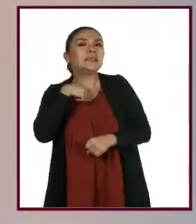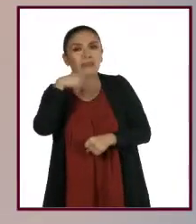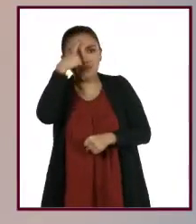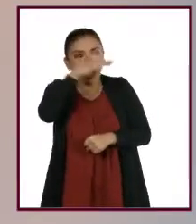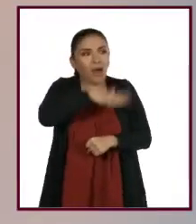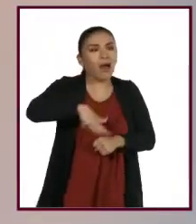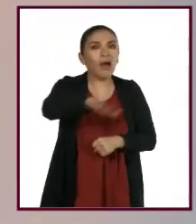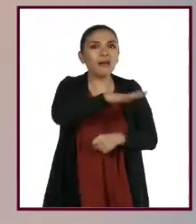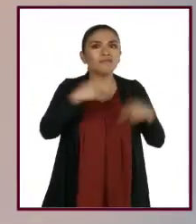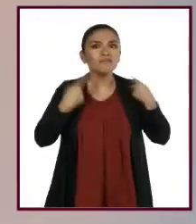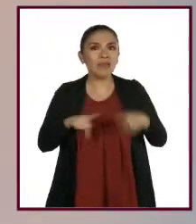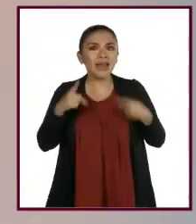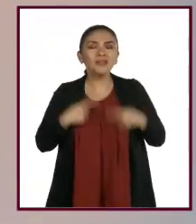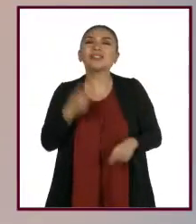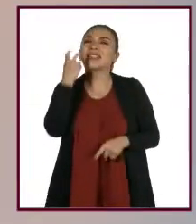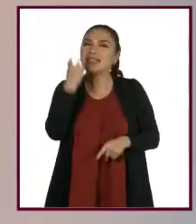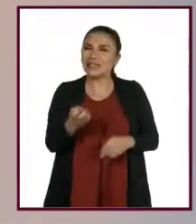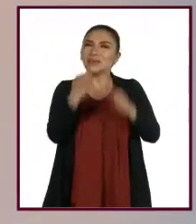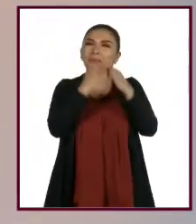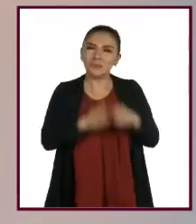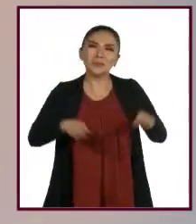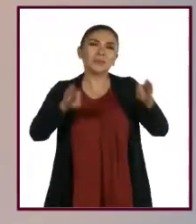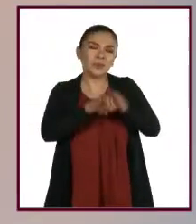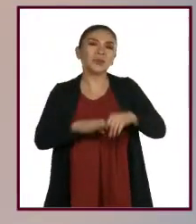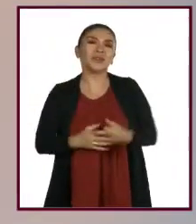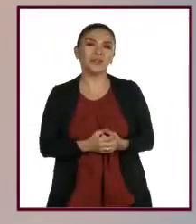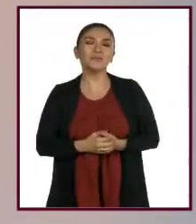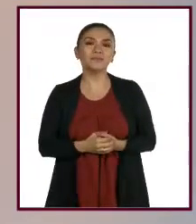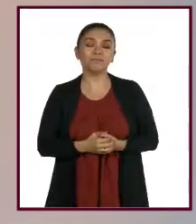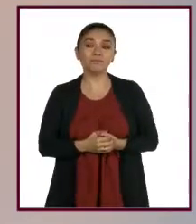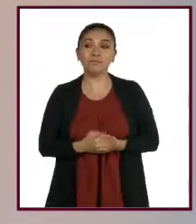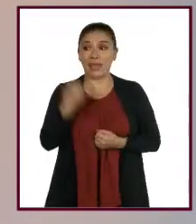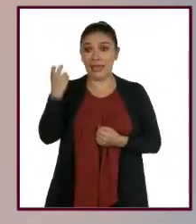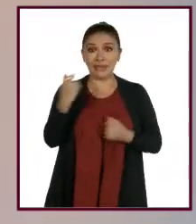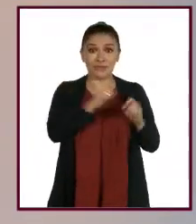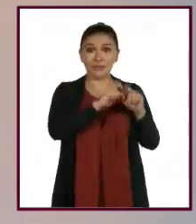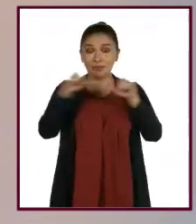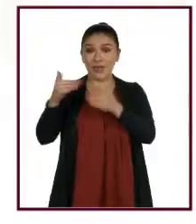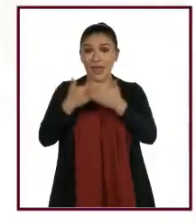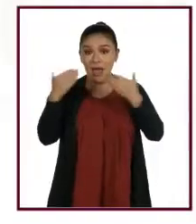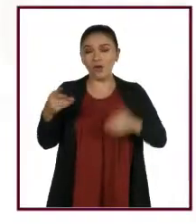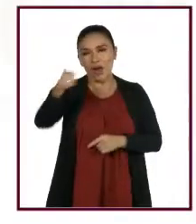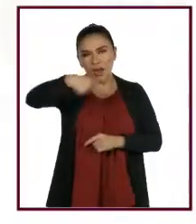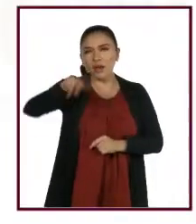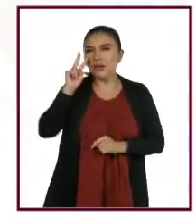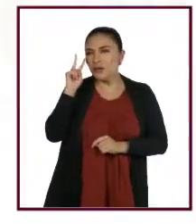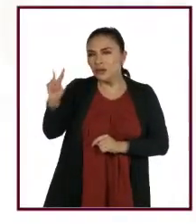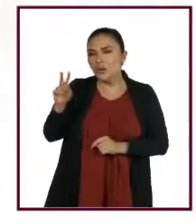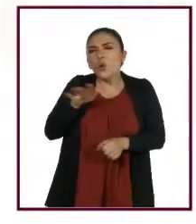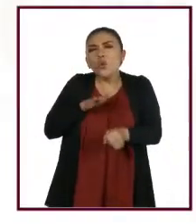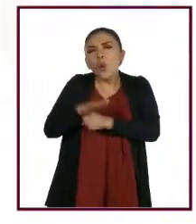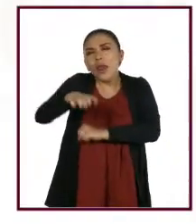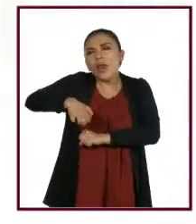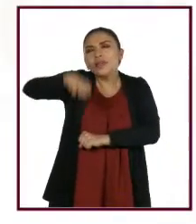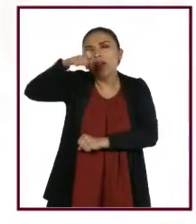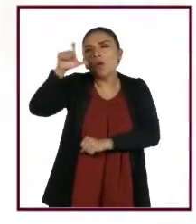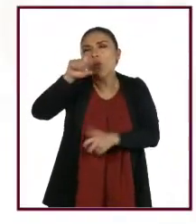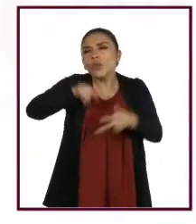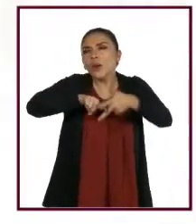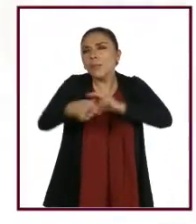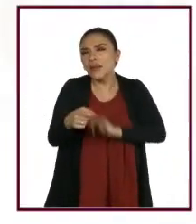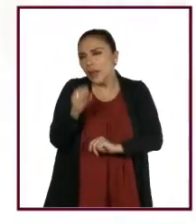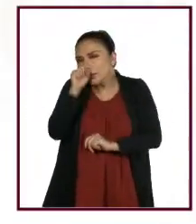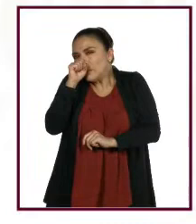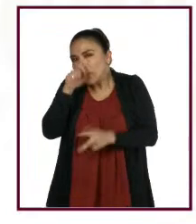adolescencia. Eso es bien importante. Entonces, en esta diapositiva vamos a revisar justamente la edad de inicio del consumo de